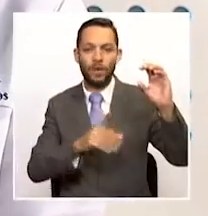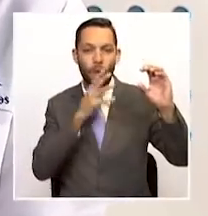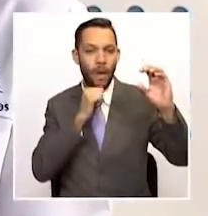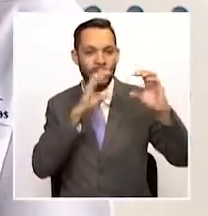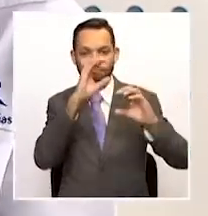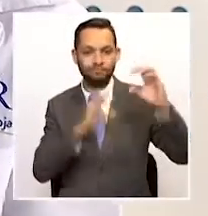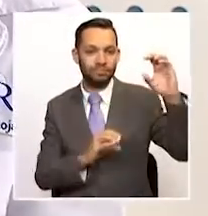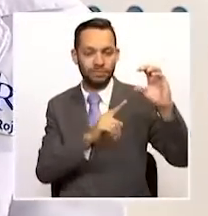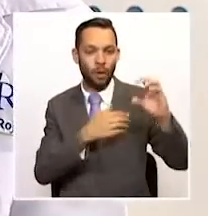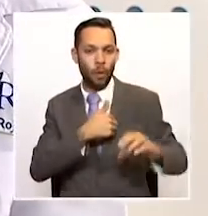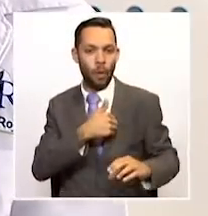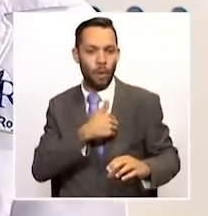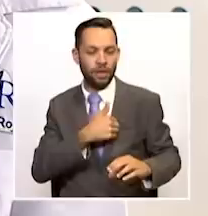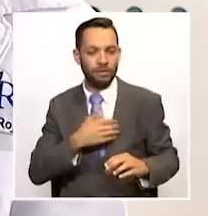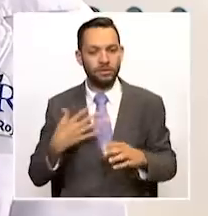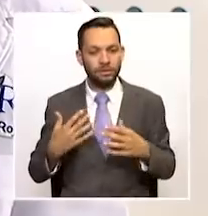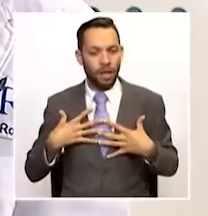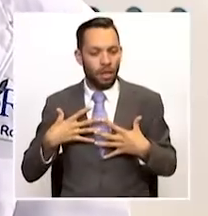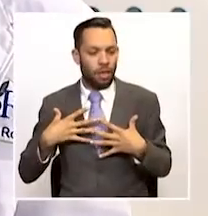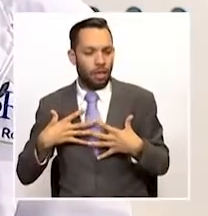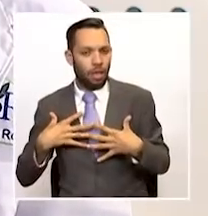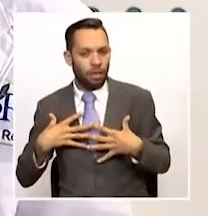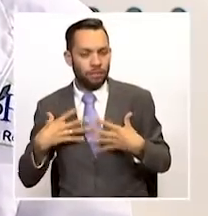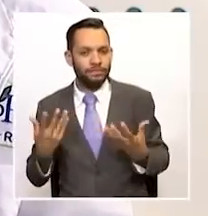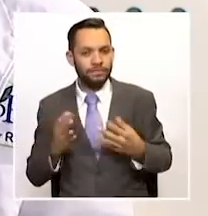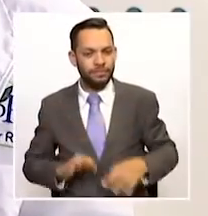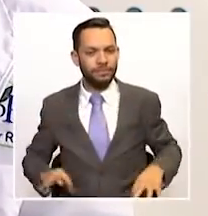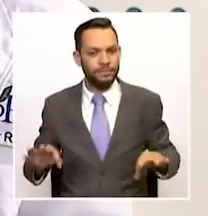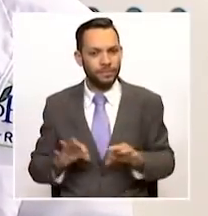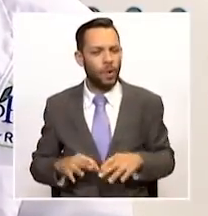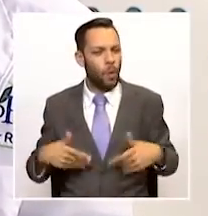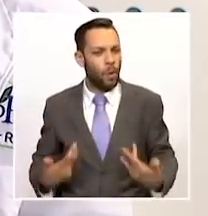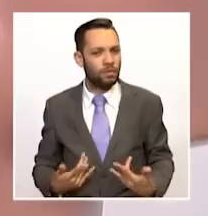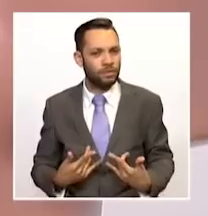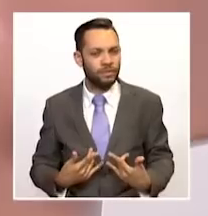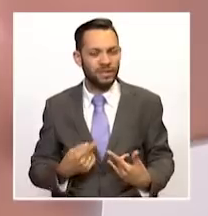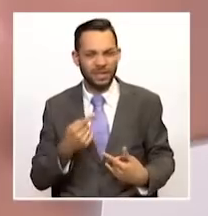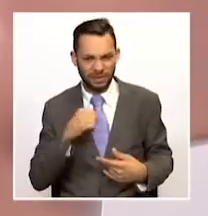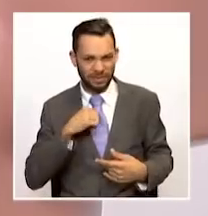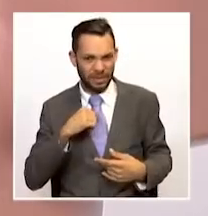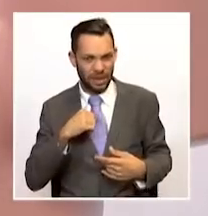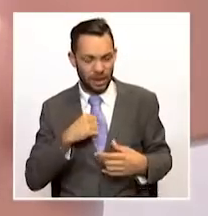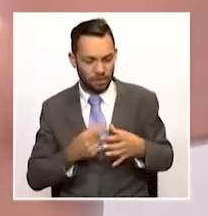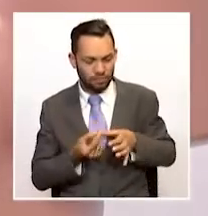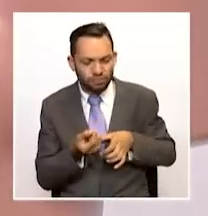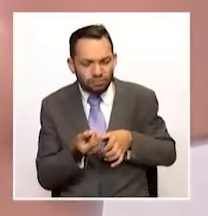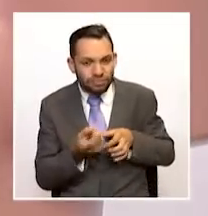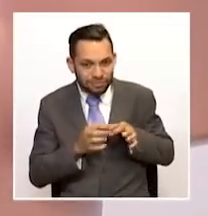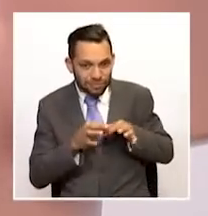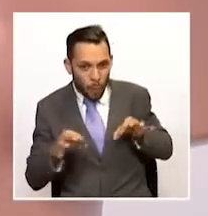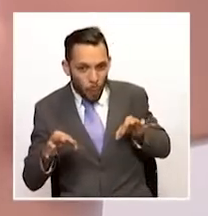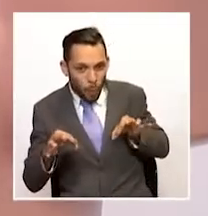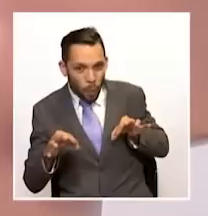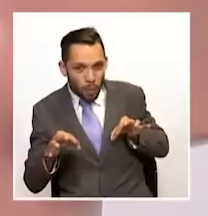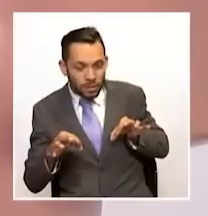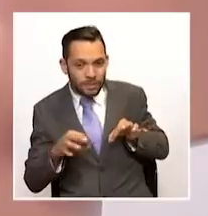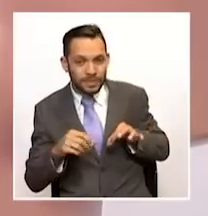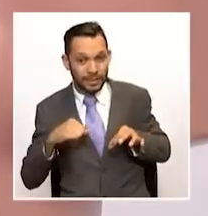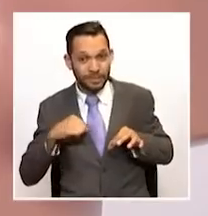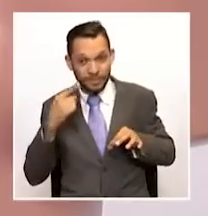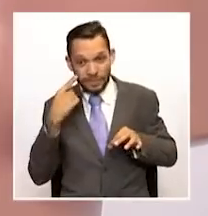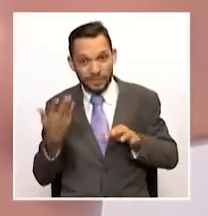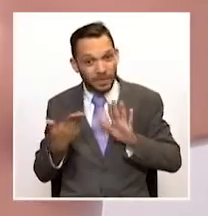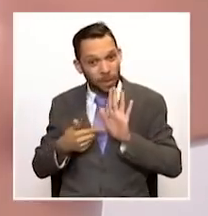ventrículos y las aurículas están divididas por un tabique ese es el tabique